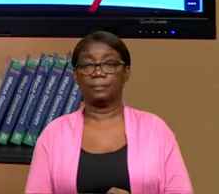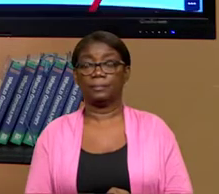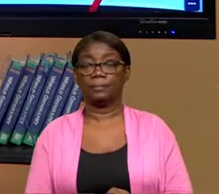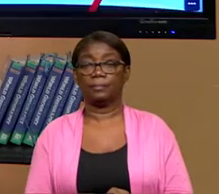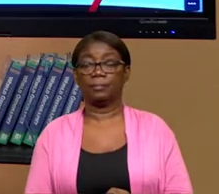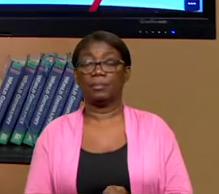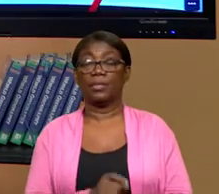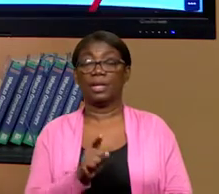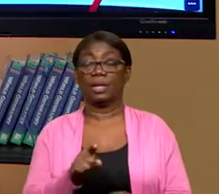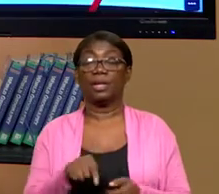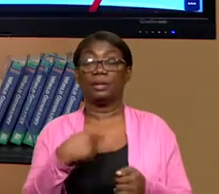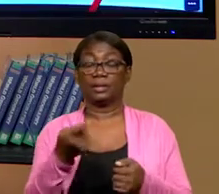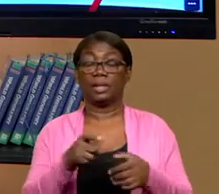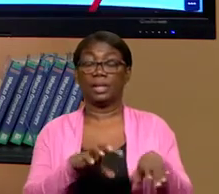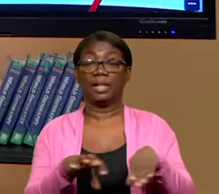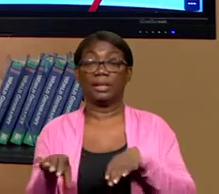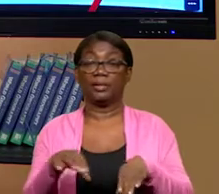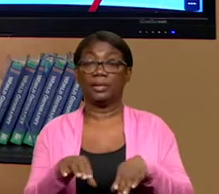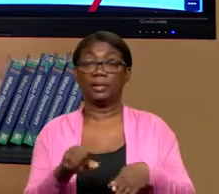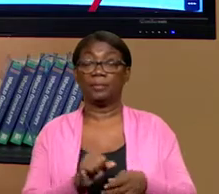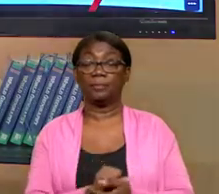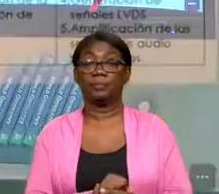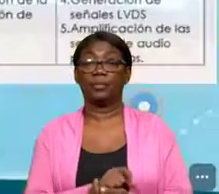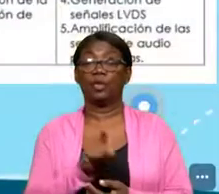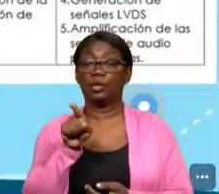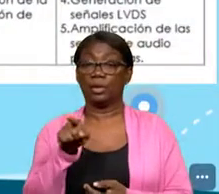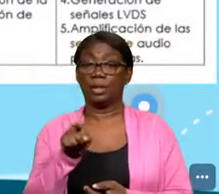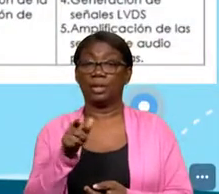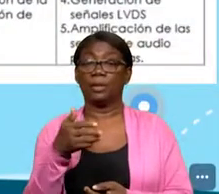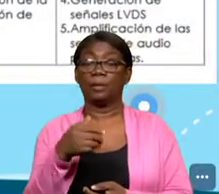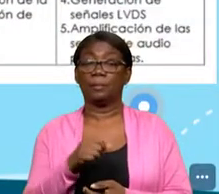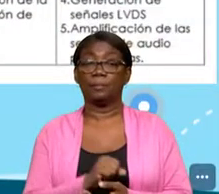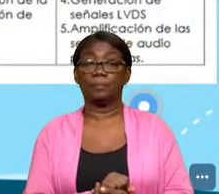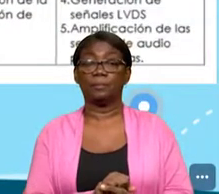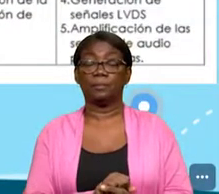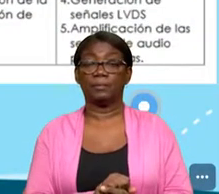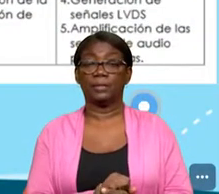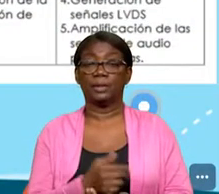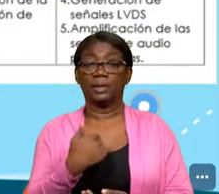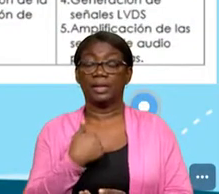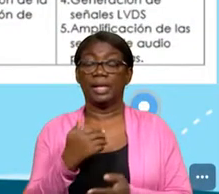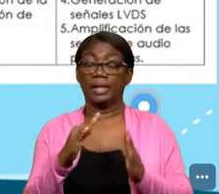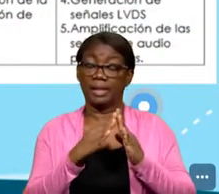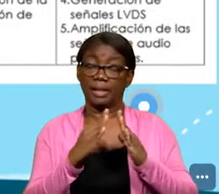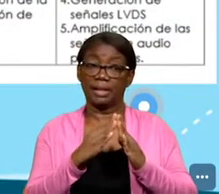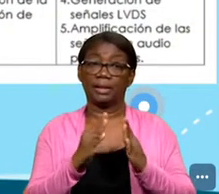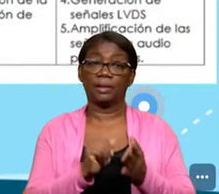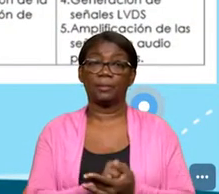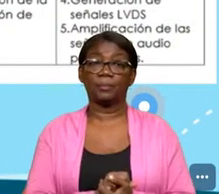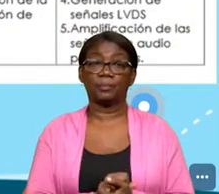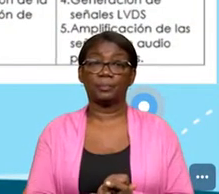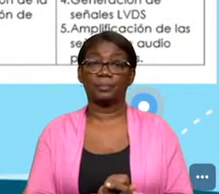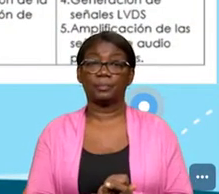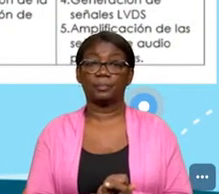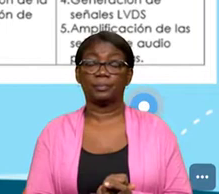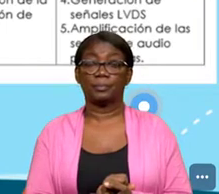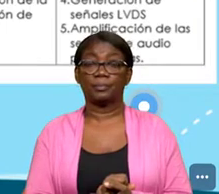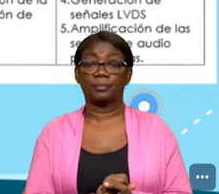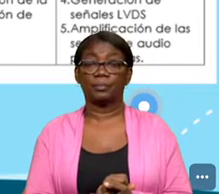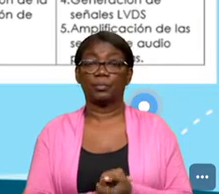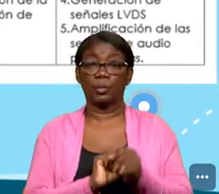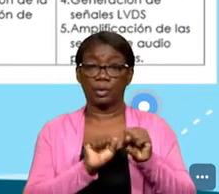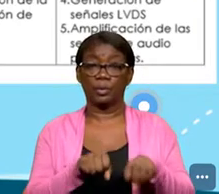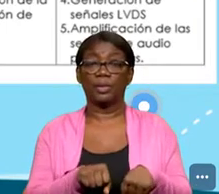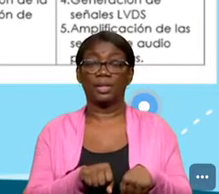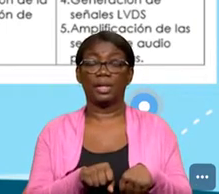Ok, en la siguiente actividad ustedes van a tener ahí en casa la posibilidad